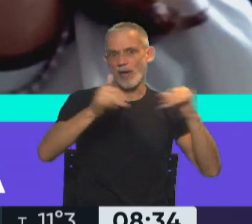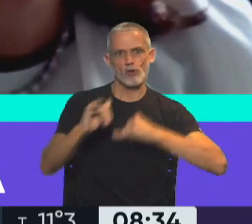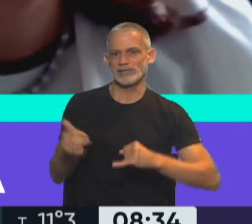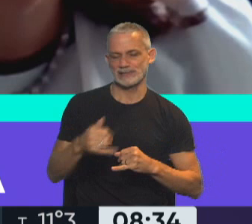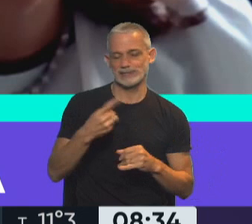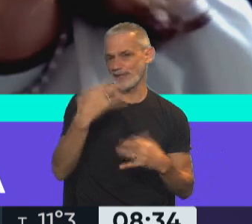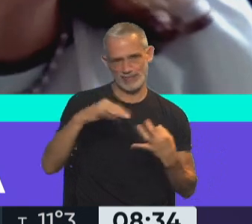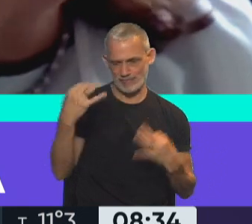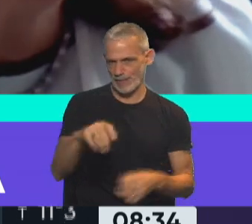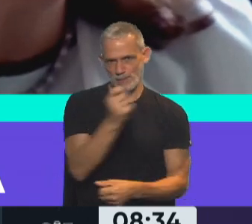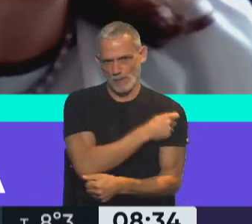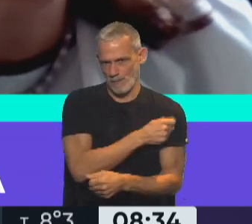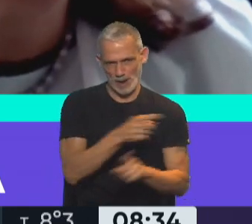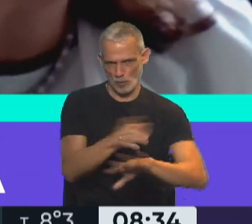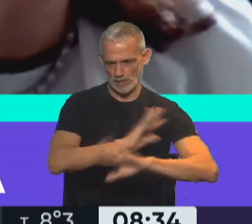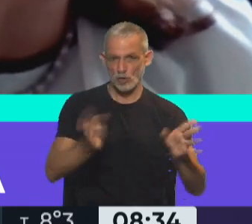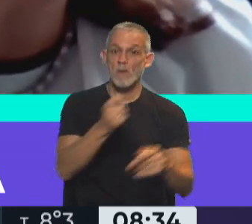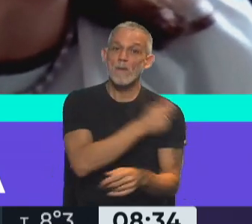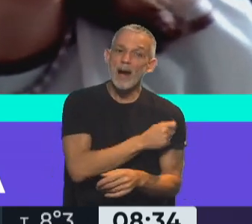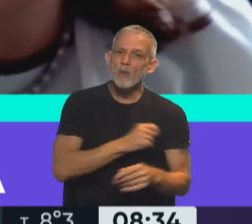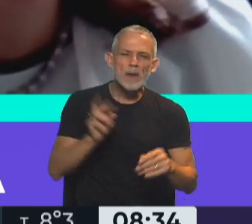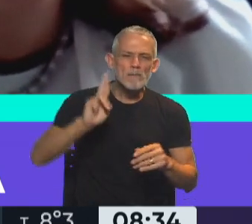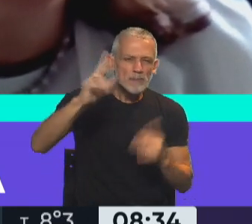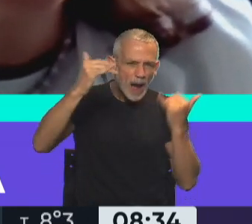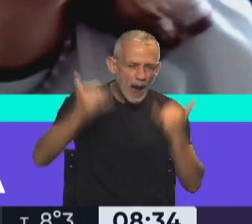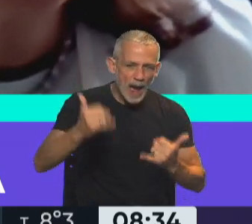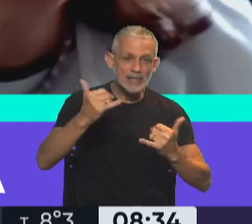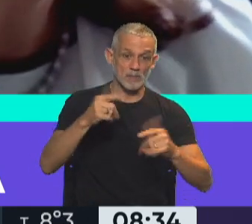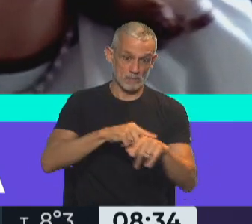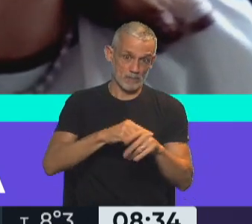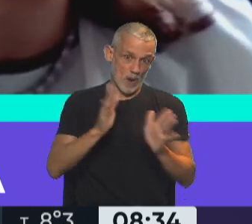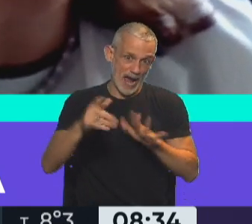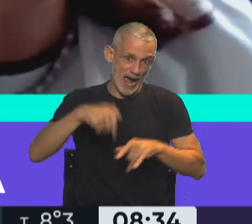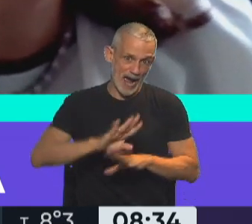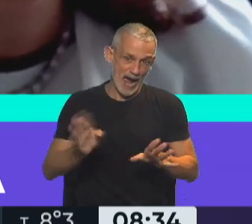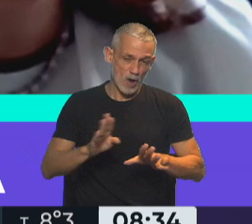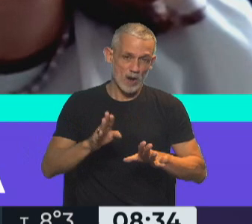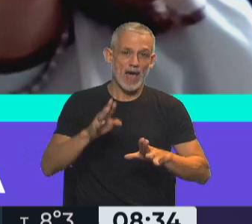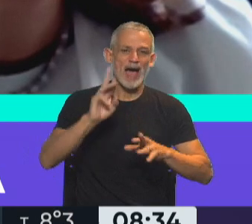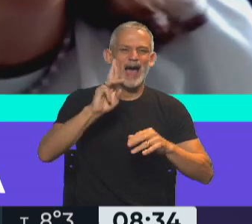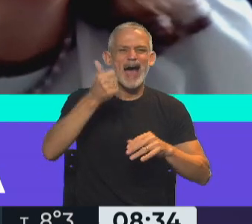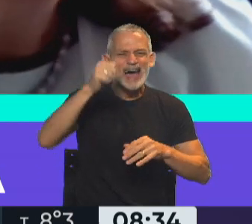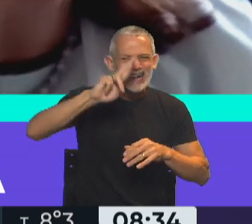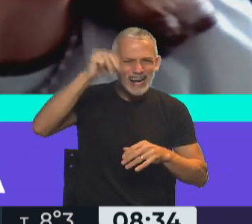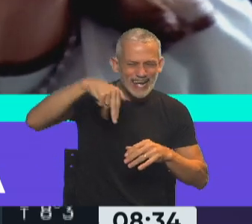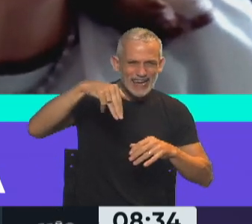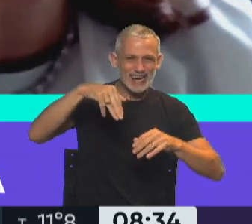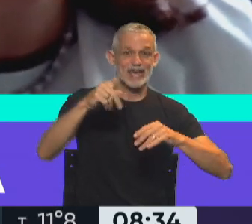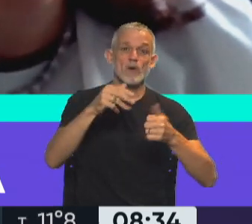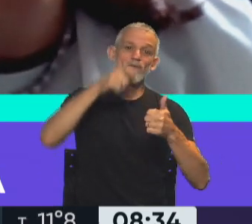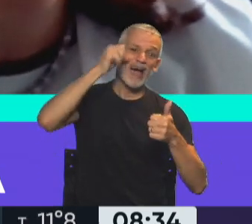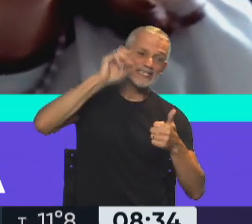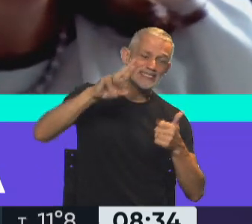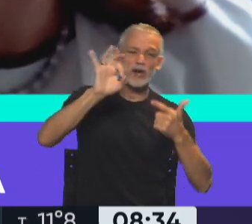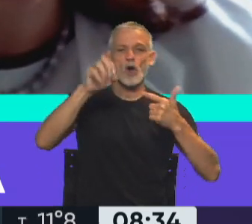hay que vacunarlos. Las únicas vacunas autorizadas por el momento son las de ARN mensajero, es decir, Pfizer